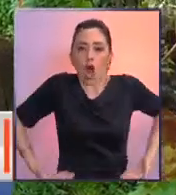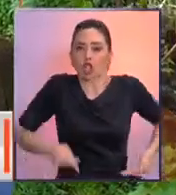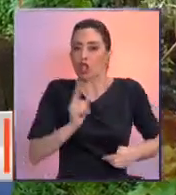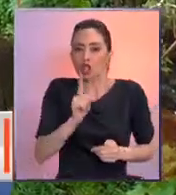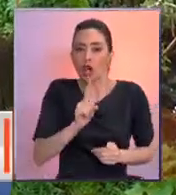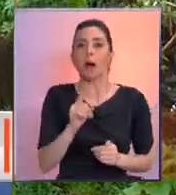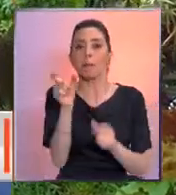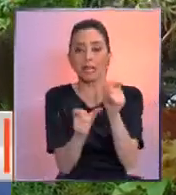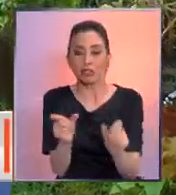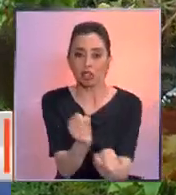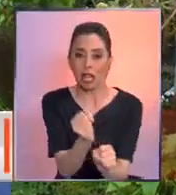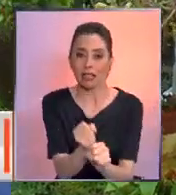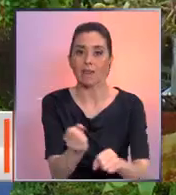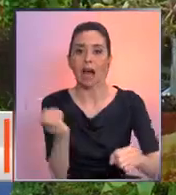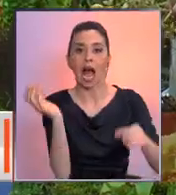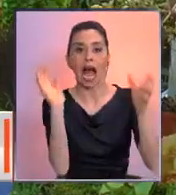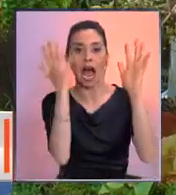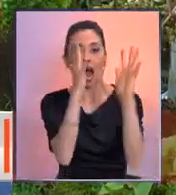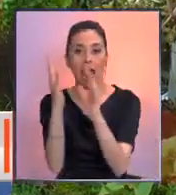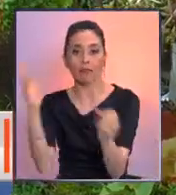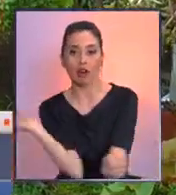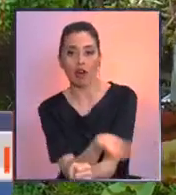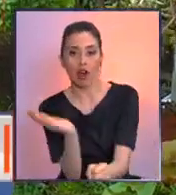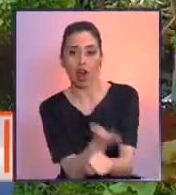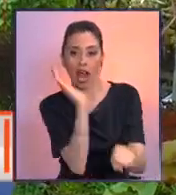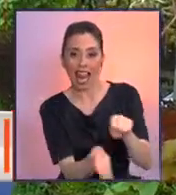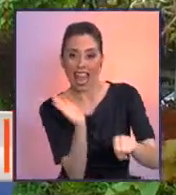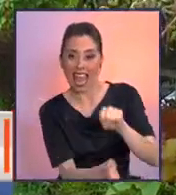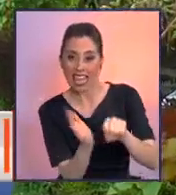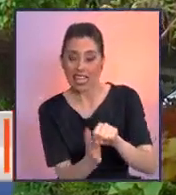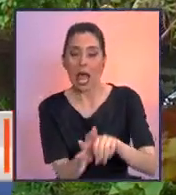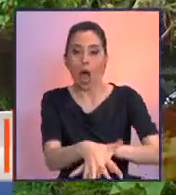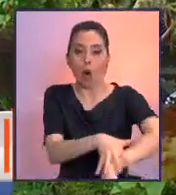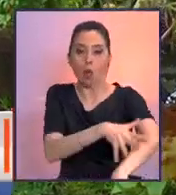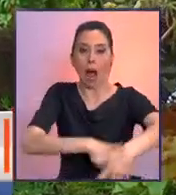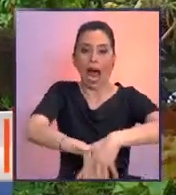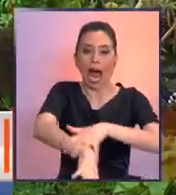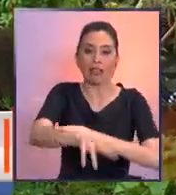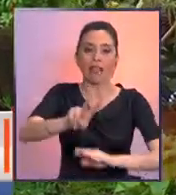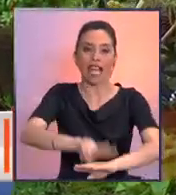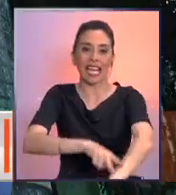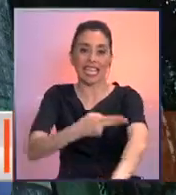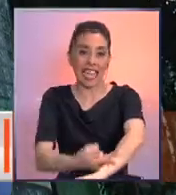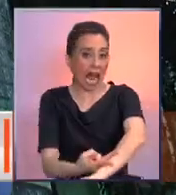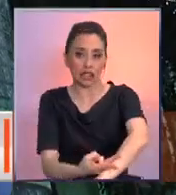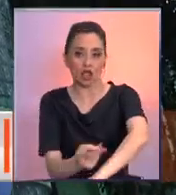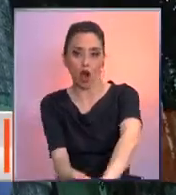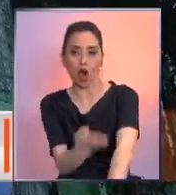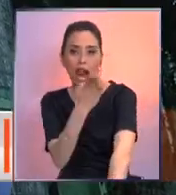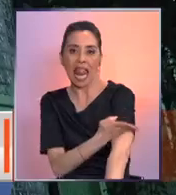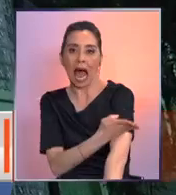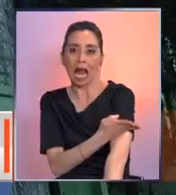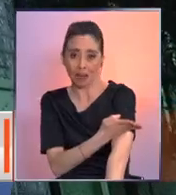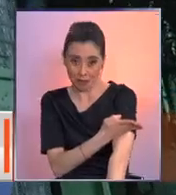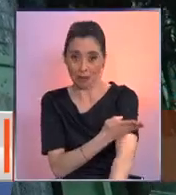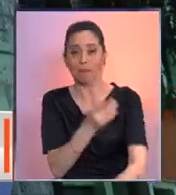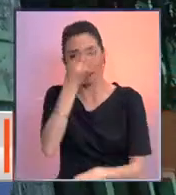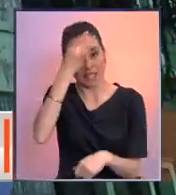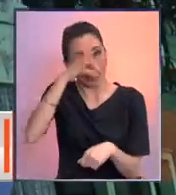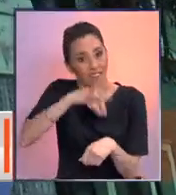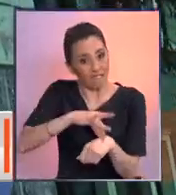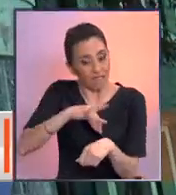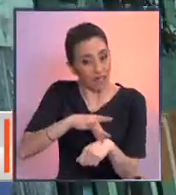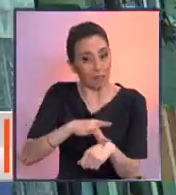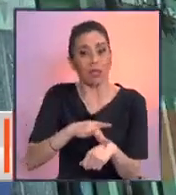tiene que manipular leña, por ejemplo, es preferible que vaya con guantes, que se proteja, que los calcetines sean largos. A pesar de que la enfermedad no